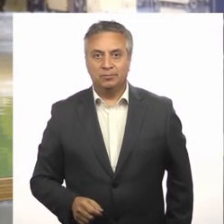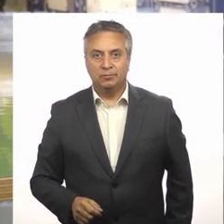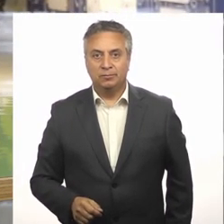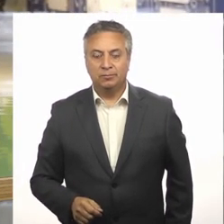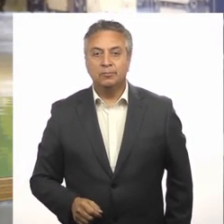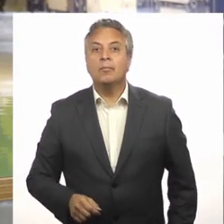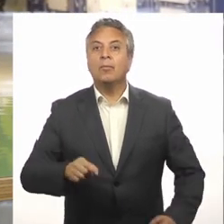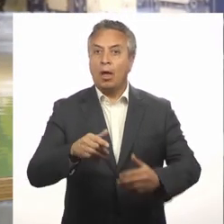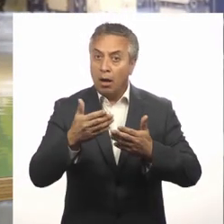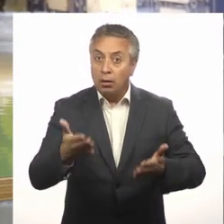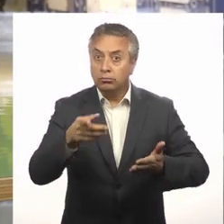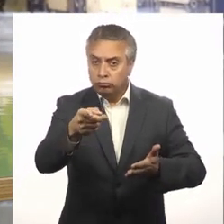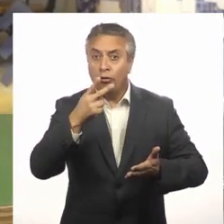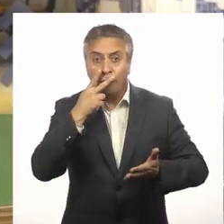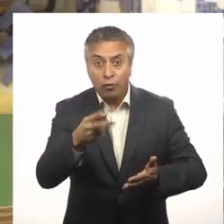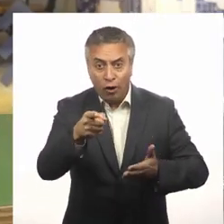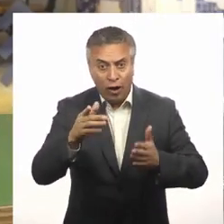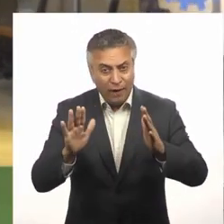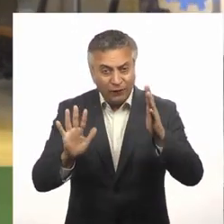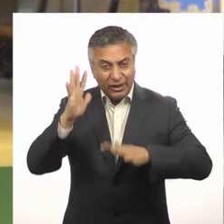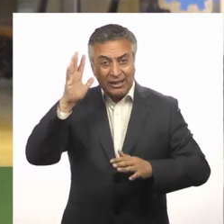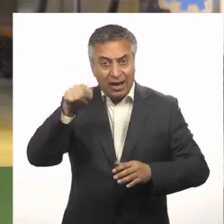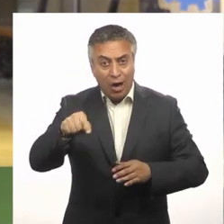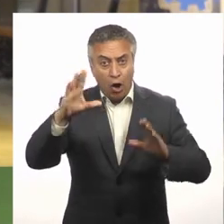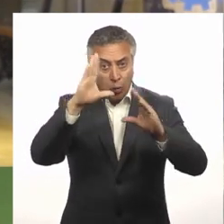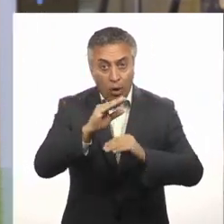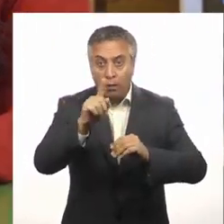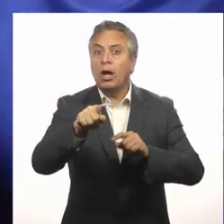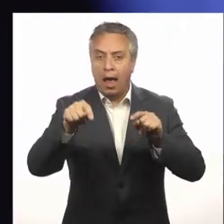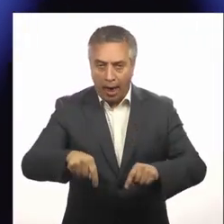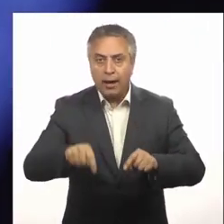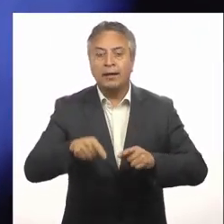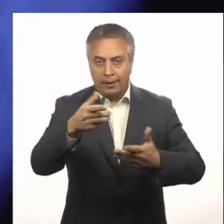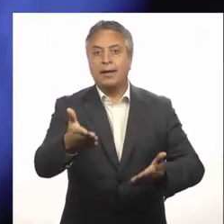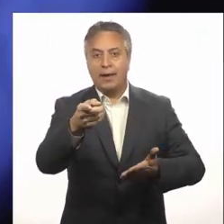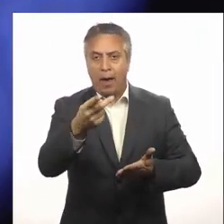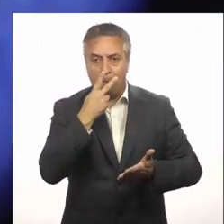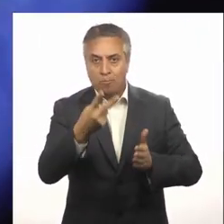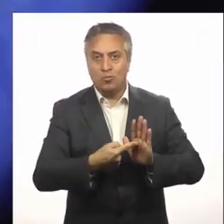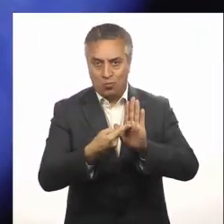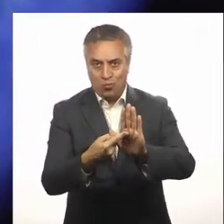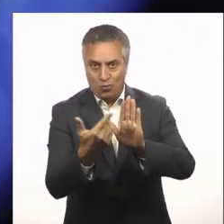Supongo que has visto cosas brillar en la oscuridad. Si no, acá te lo muestro.